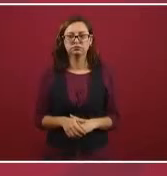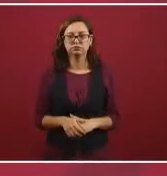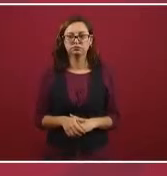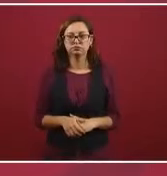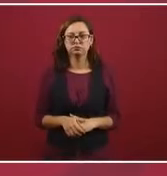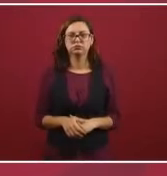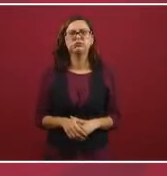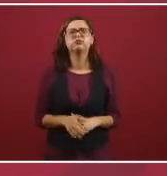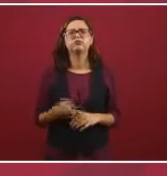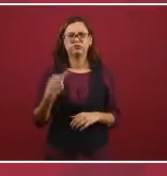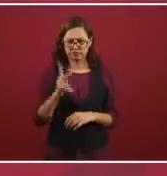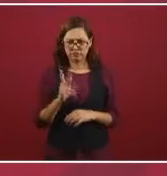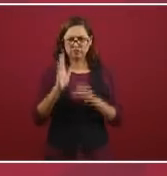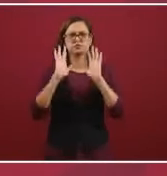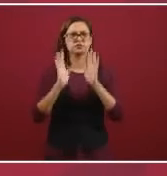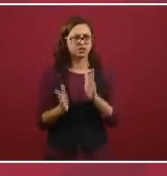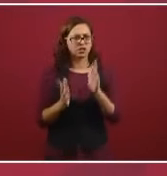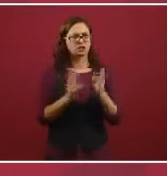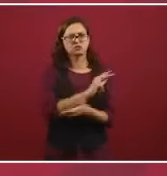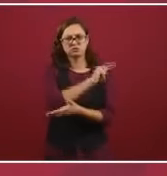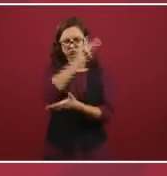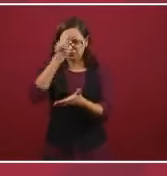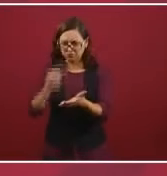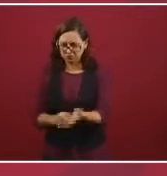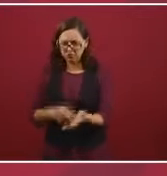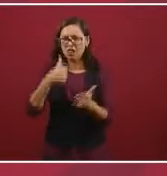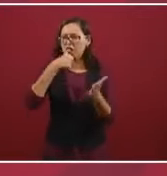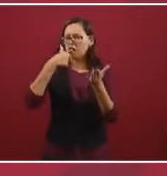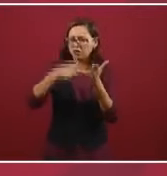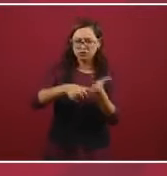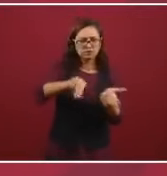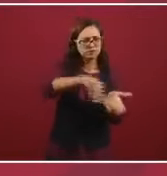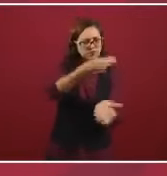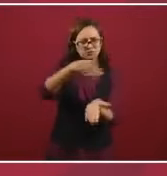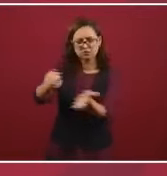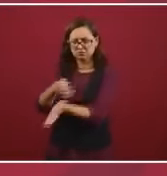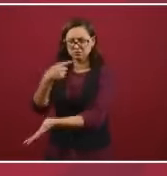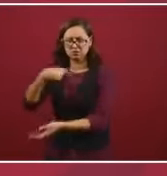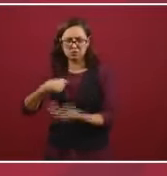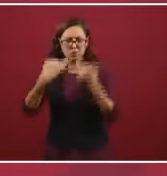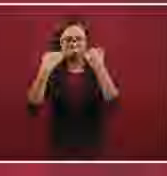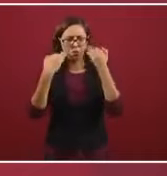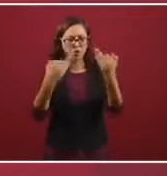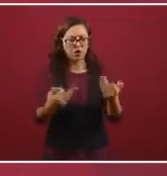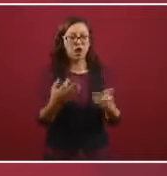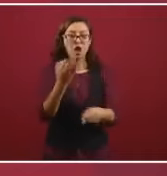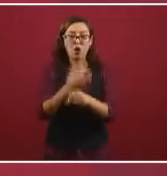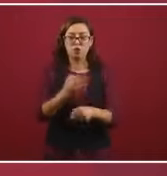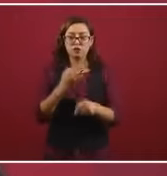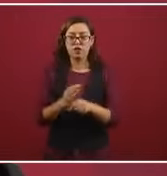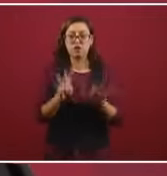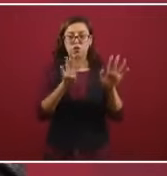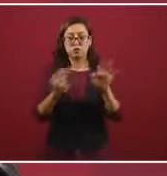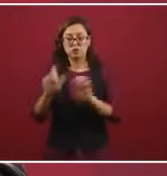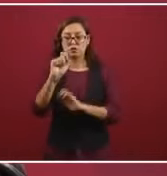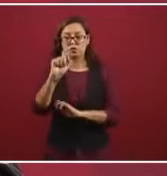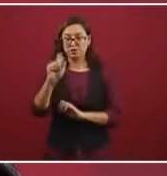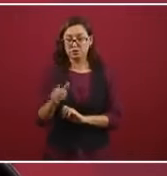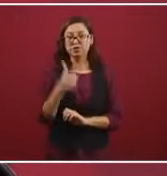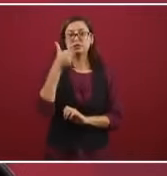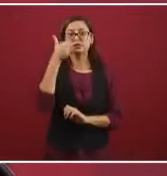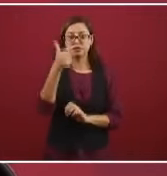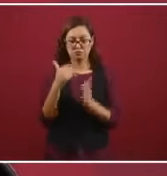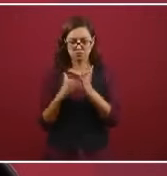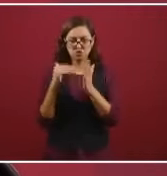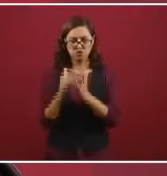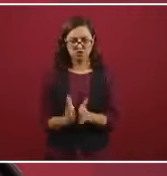Pero ya vinieron a México, yo estuve presente cuando se firmaron las cartas de intención. Entonces, lo que tengo comprometido son 926 millones ya con carta de